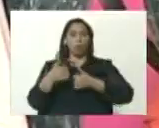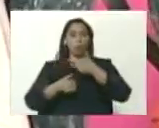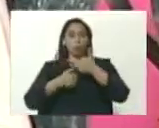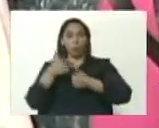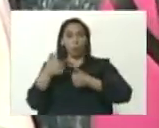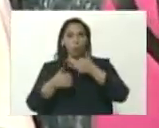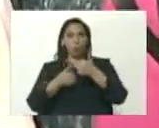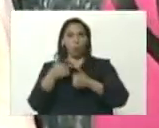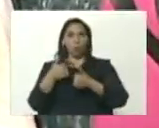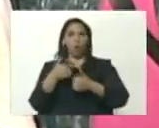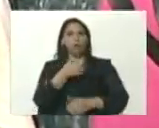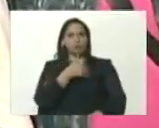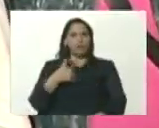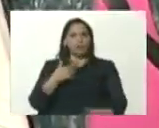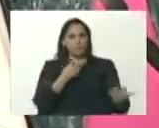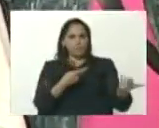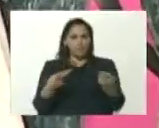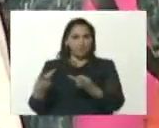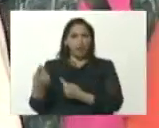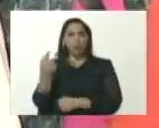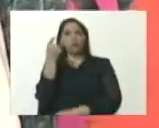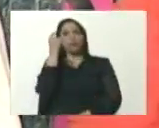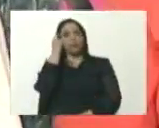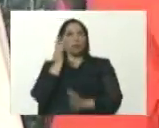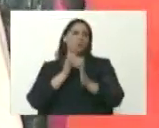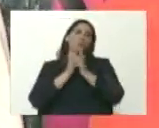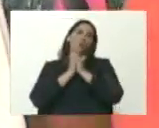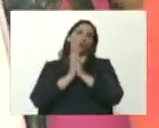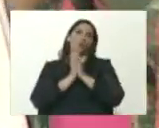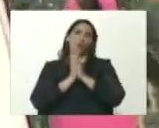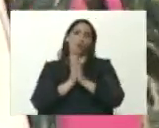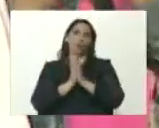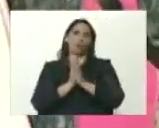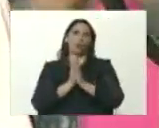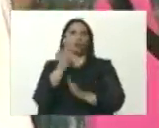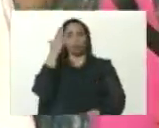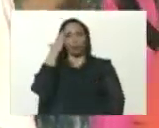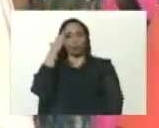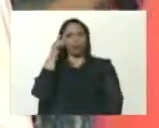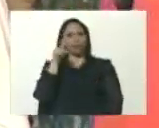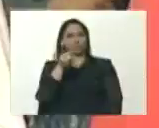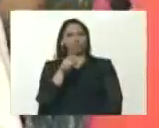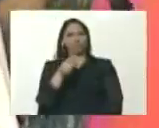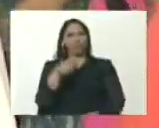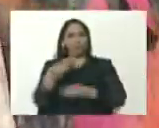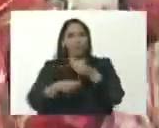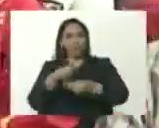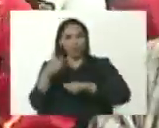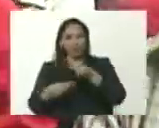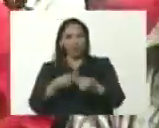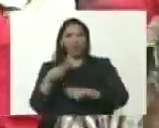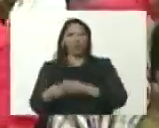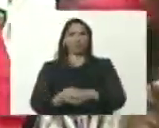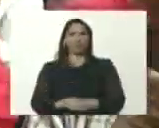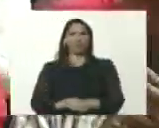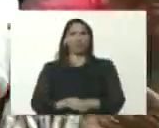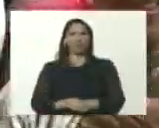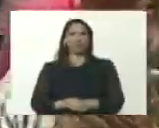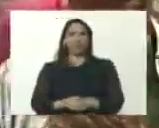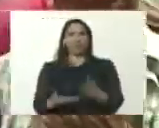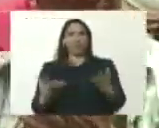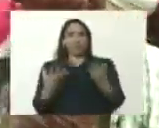lo quiero invitar un día de esto, presidente, porque sé que así va a ser, a que esté con